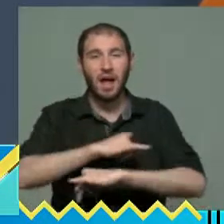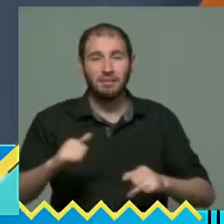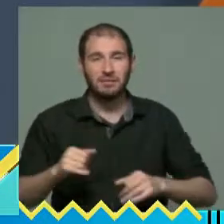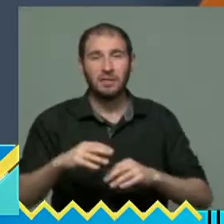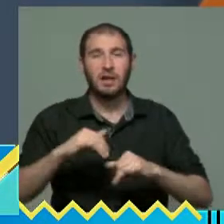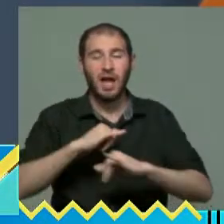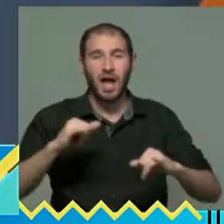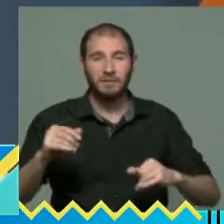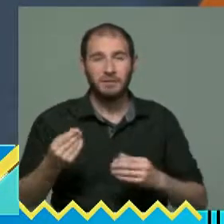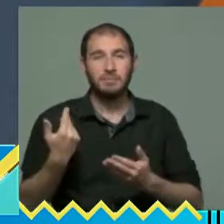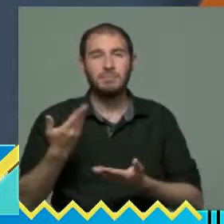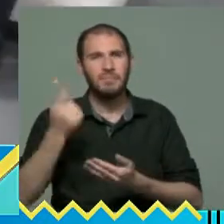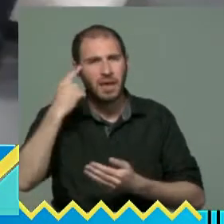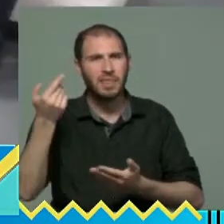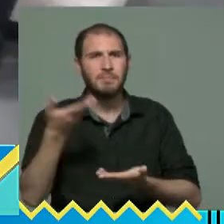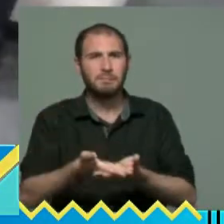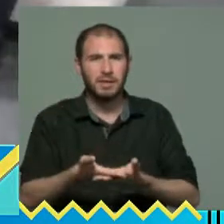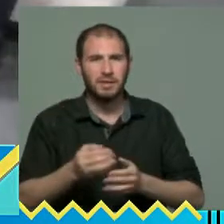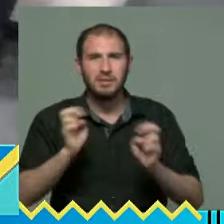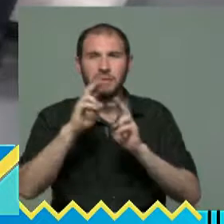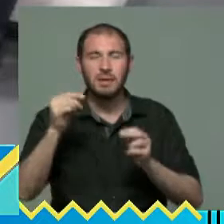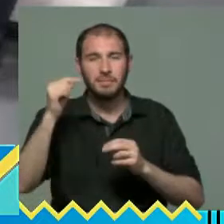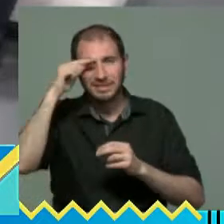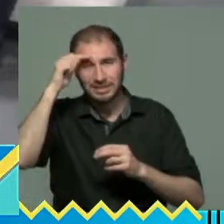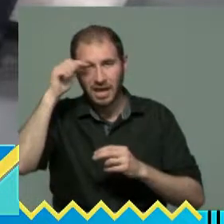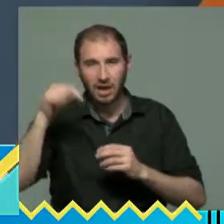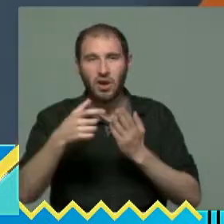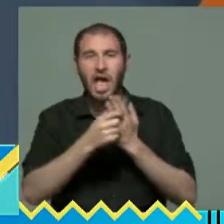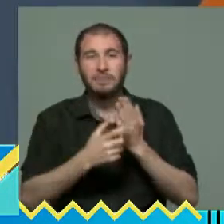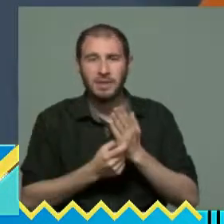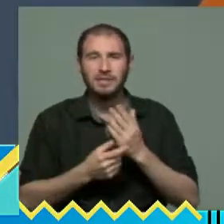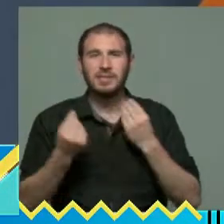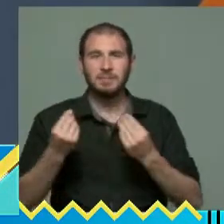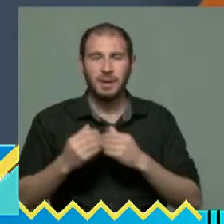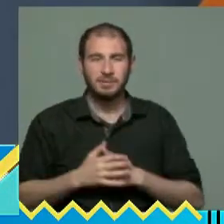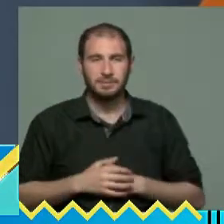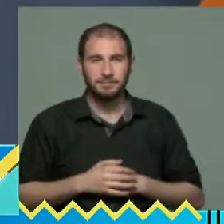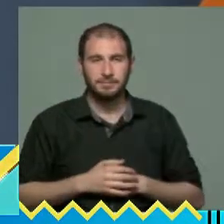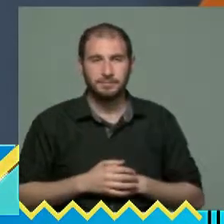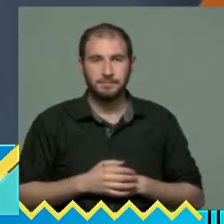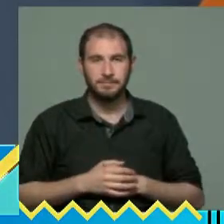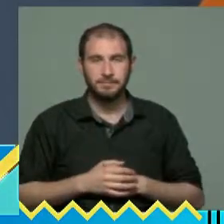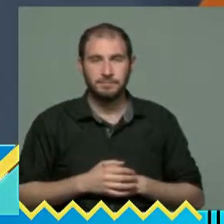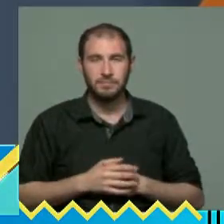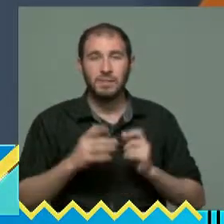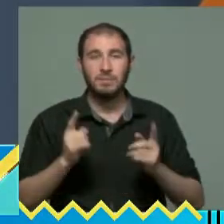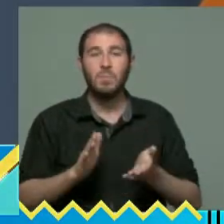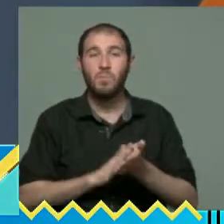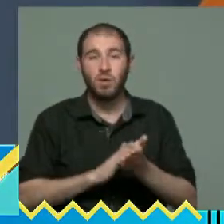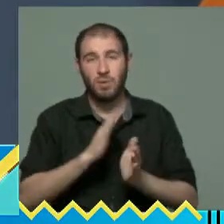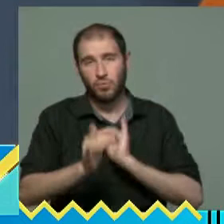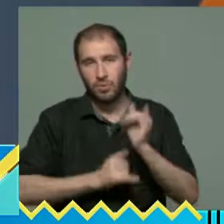través de comunicados lo que piensa Lo y oficial, siente digamos. sobre la causa, sobre el expediente, sobre lo que está pasando. Y evidentemente las pruebas lo